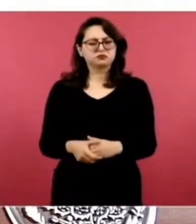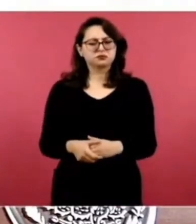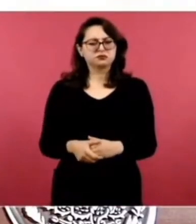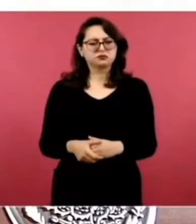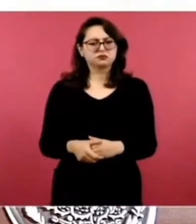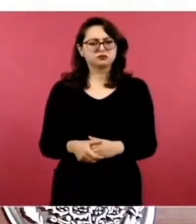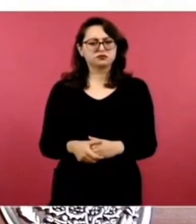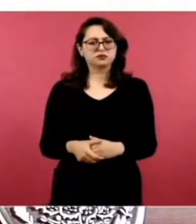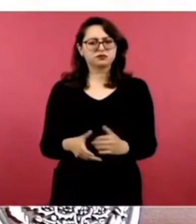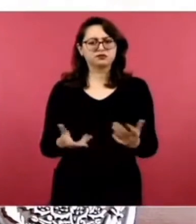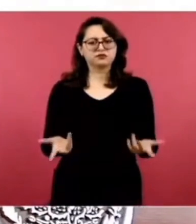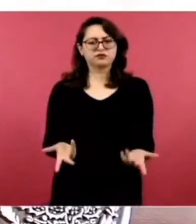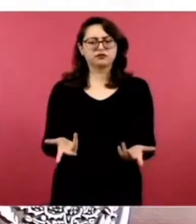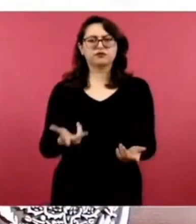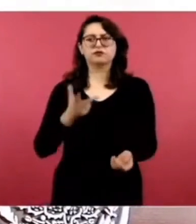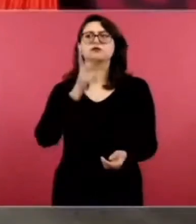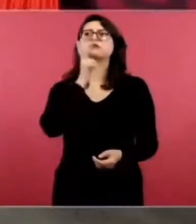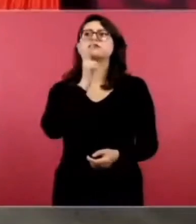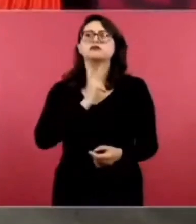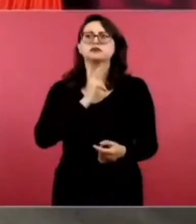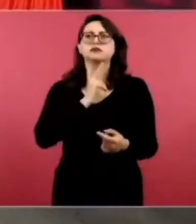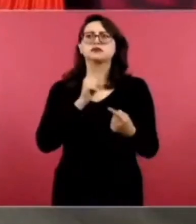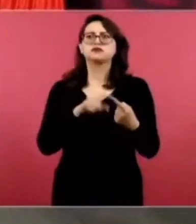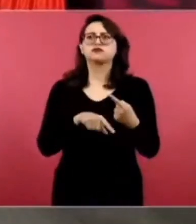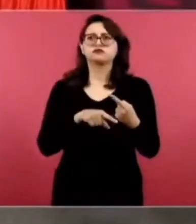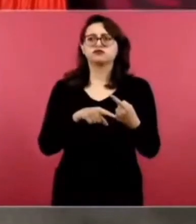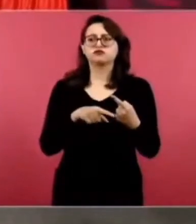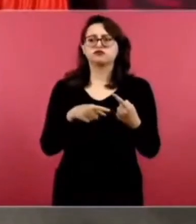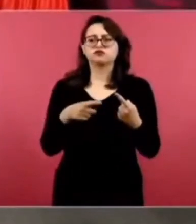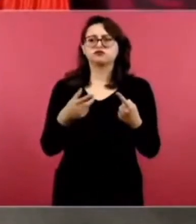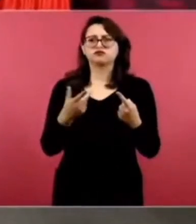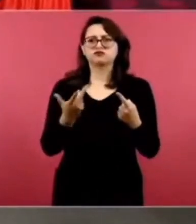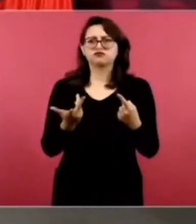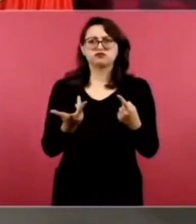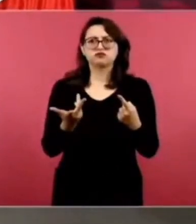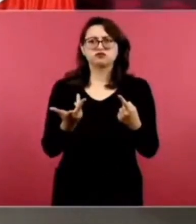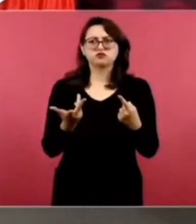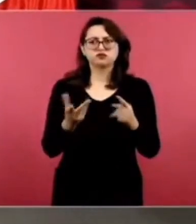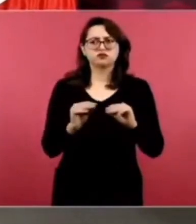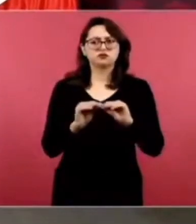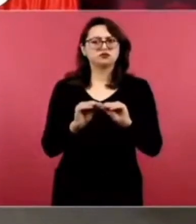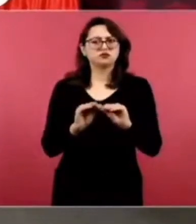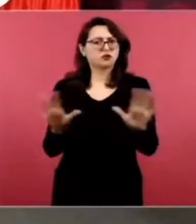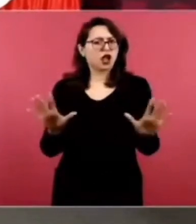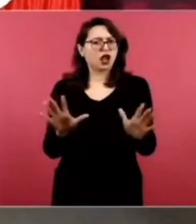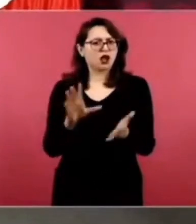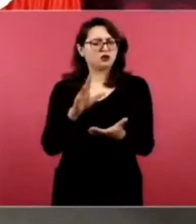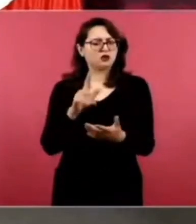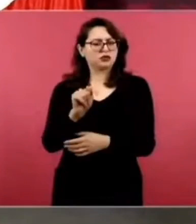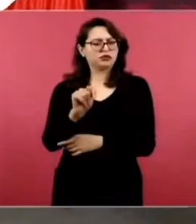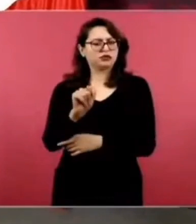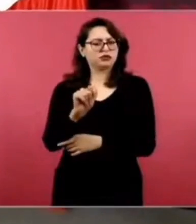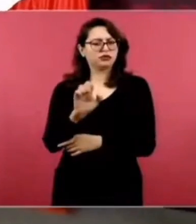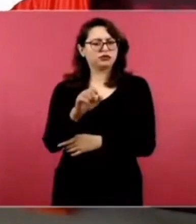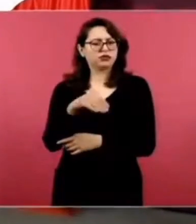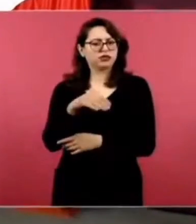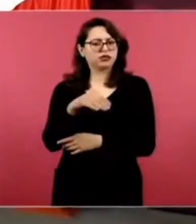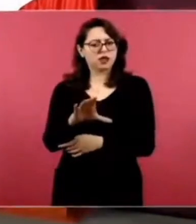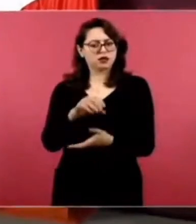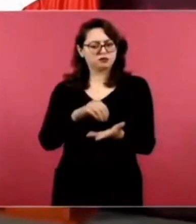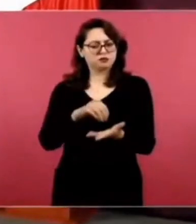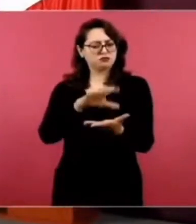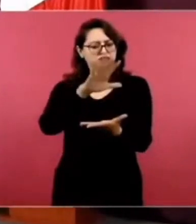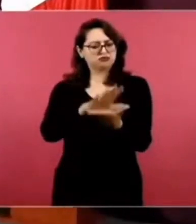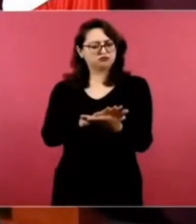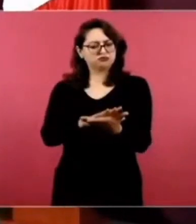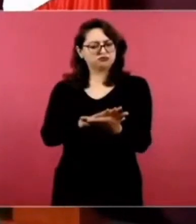en lo relacionado con el petróleo, porque en el tratado se